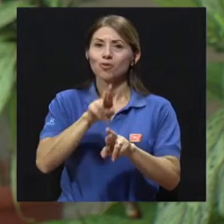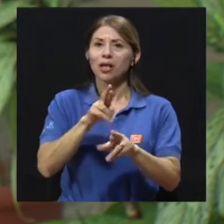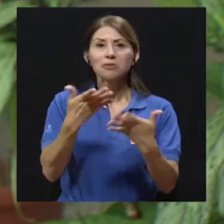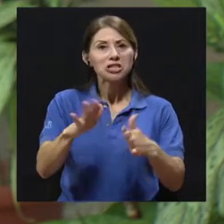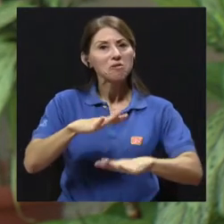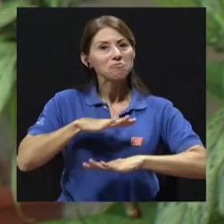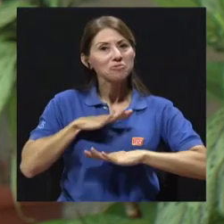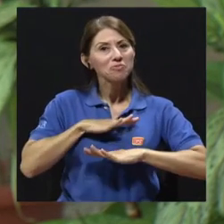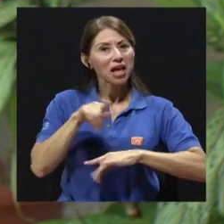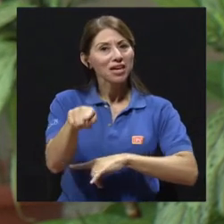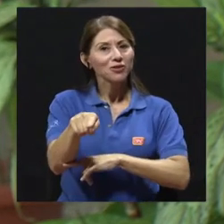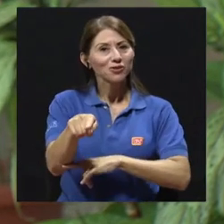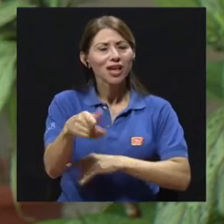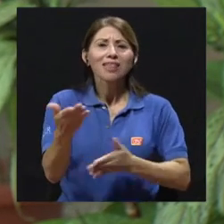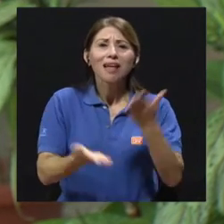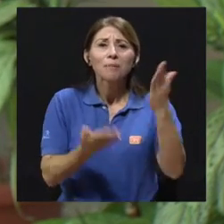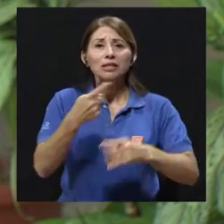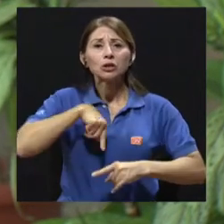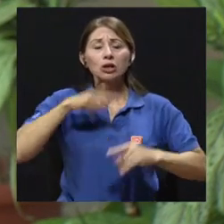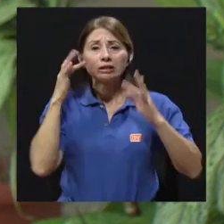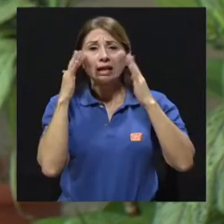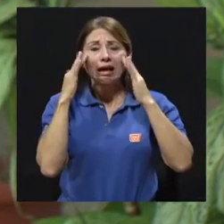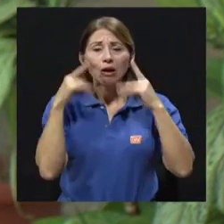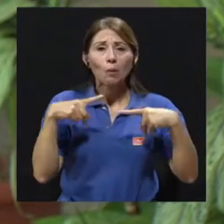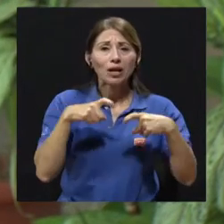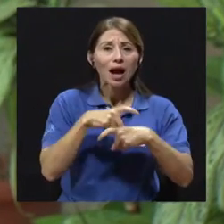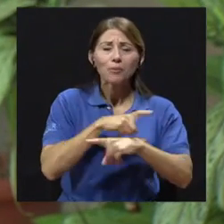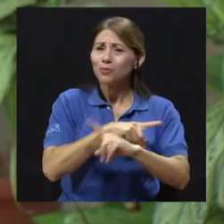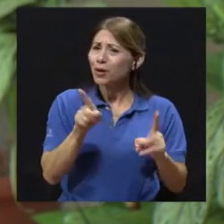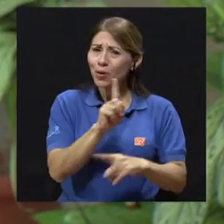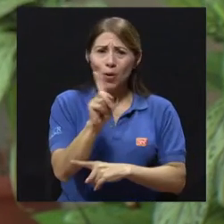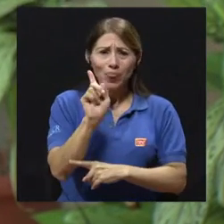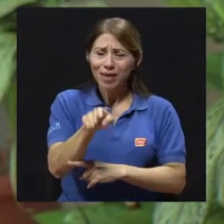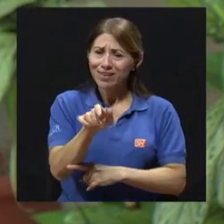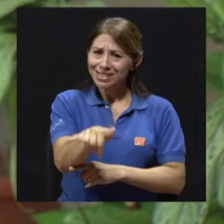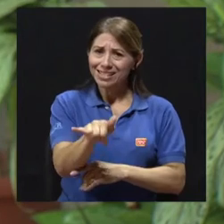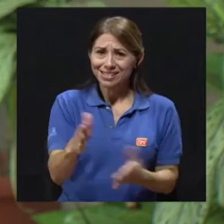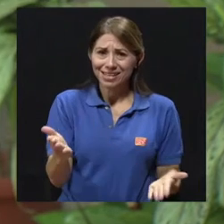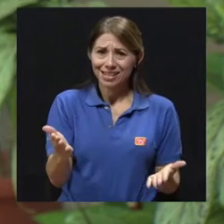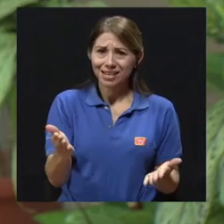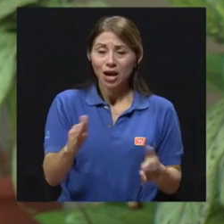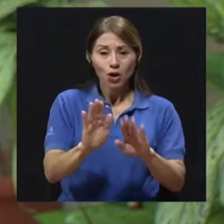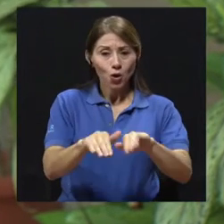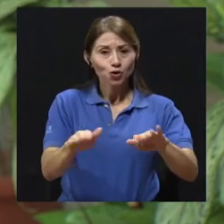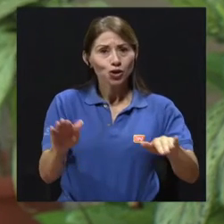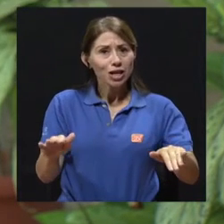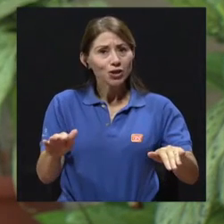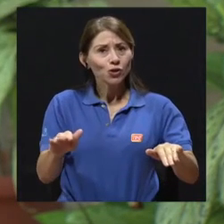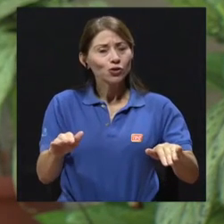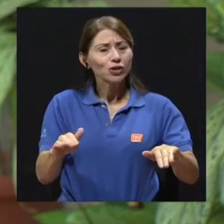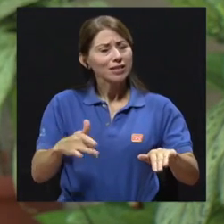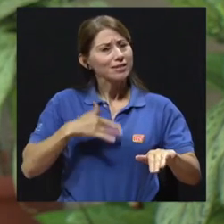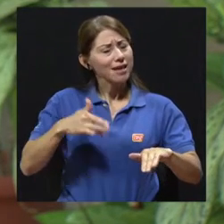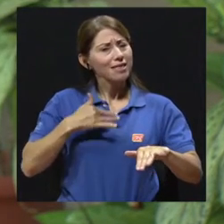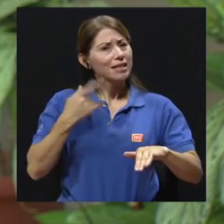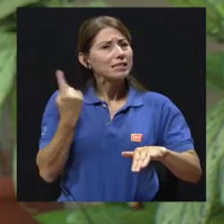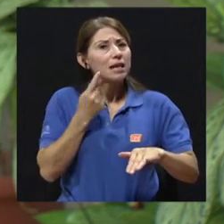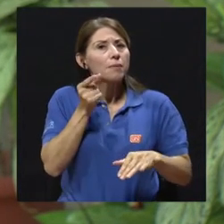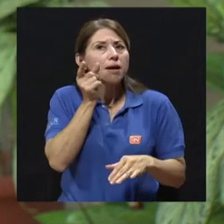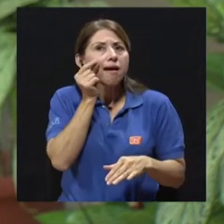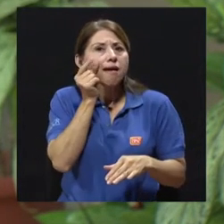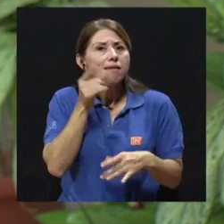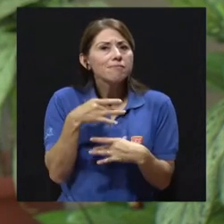demasiado con eso, pero no necesariamente tiene que ser así. En cada etapa de desarrollo los niños sienten curiosidad por determinados temas, pero a su nivel de